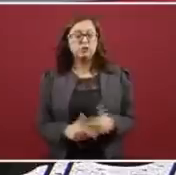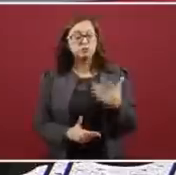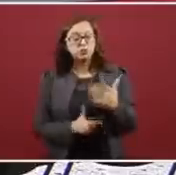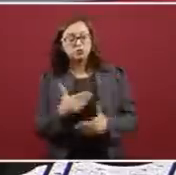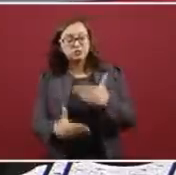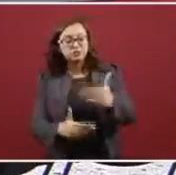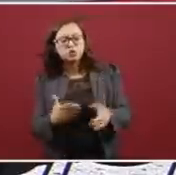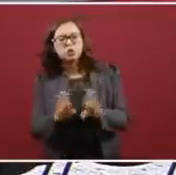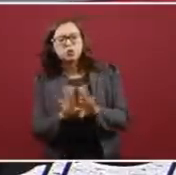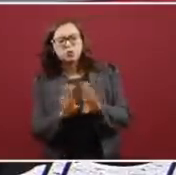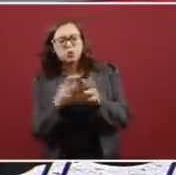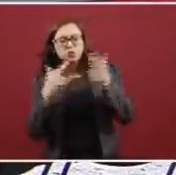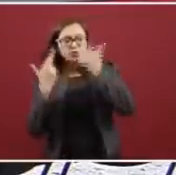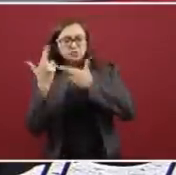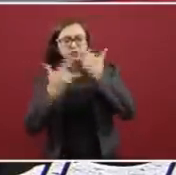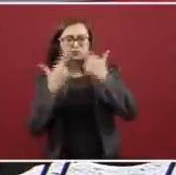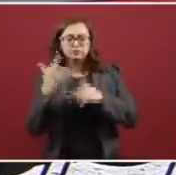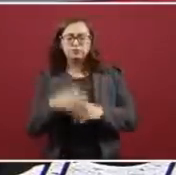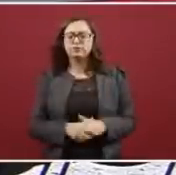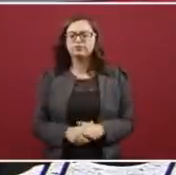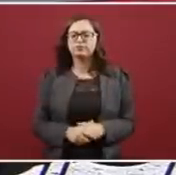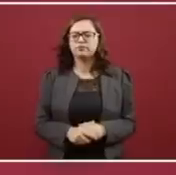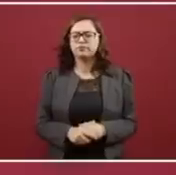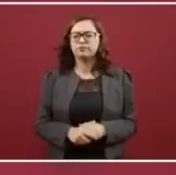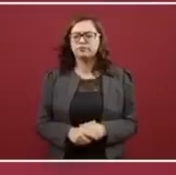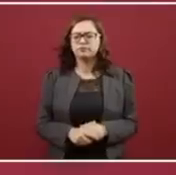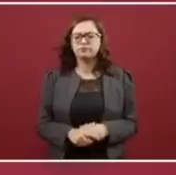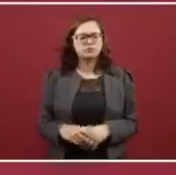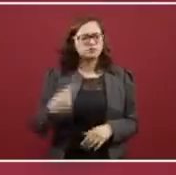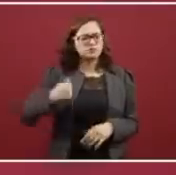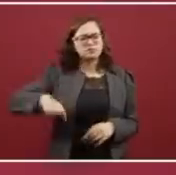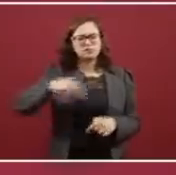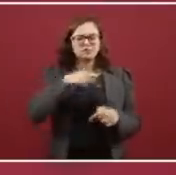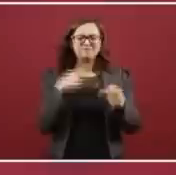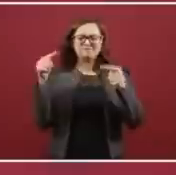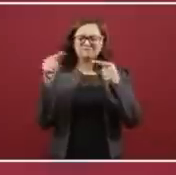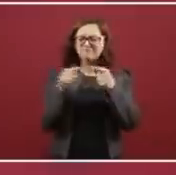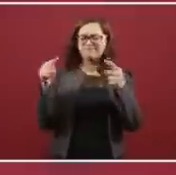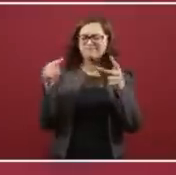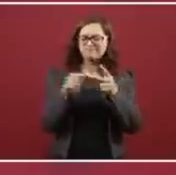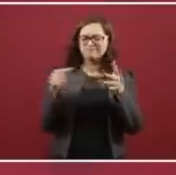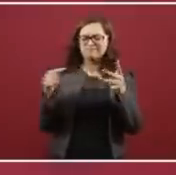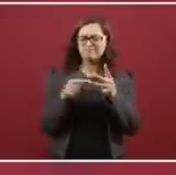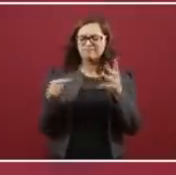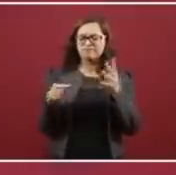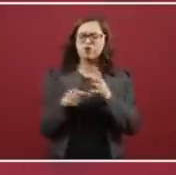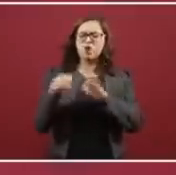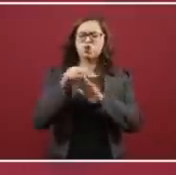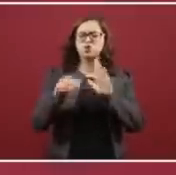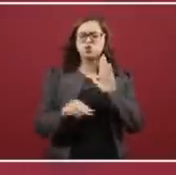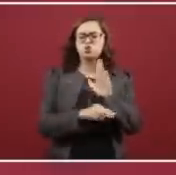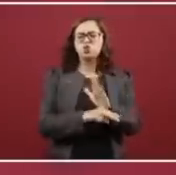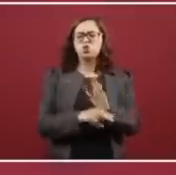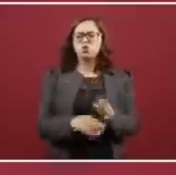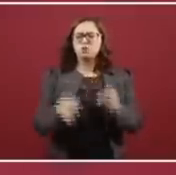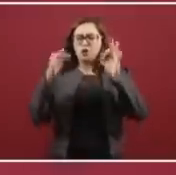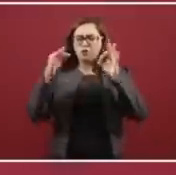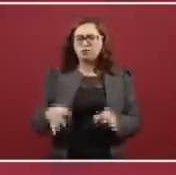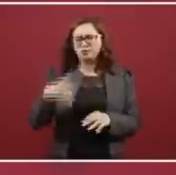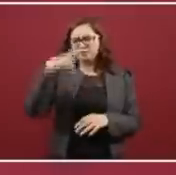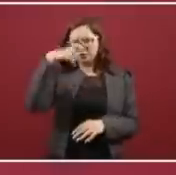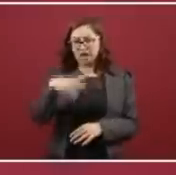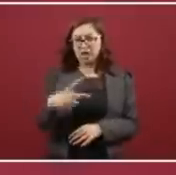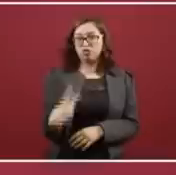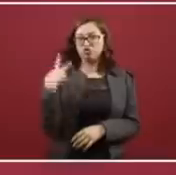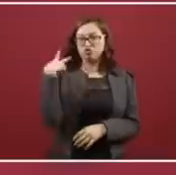el procedimiento es un procedimiento que seguimos al pie de la letra con la norma oficial mexicana y son dos normas